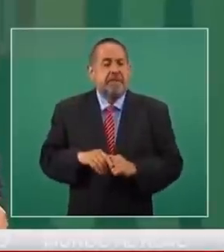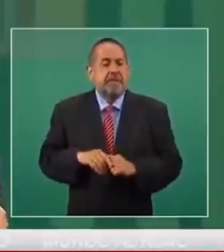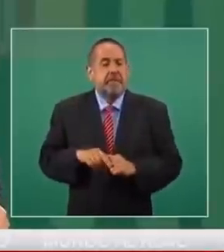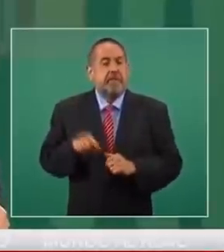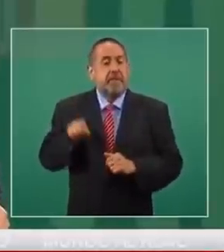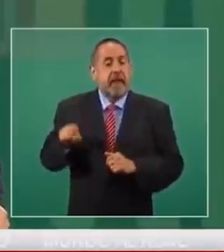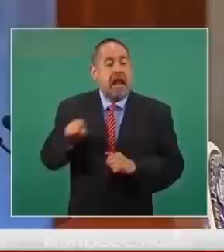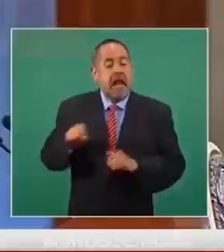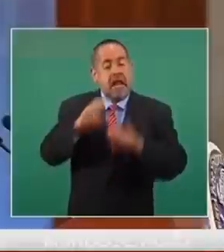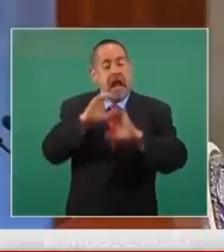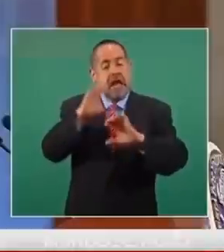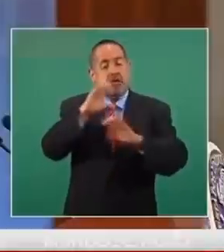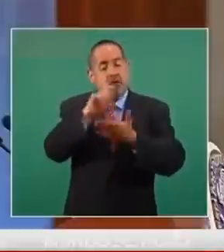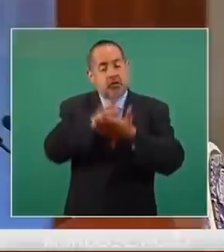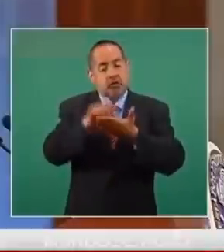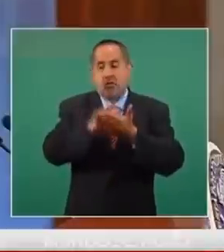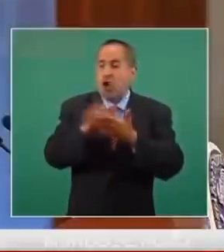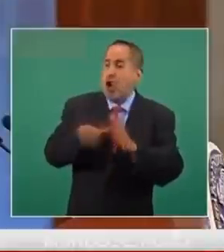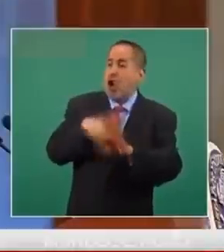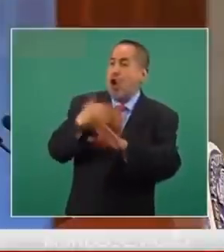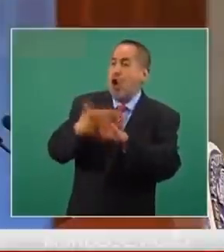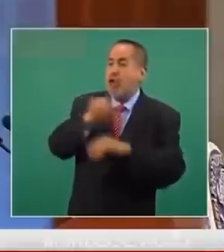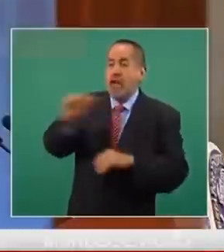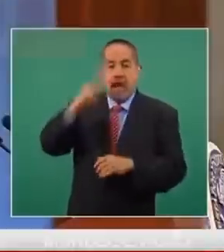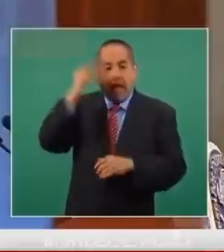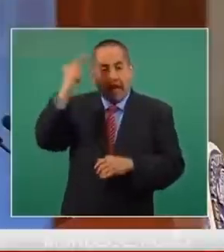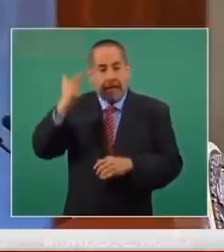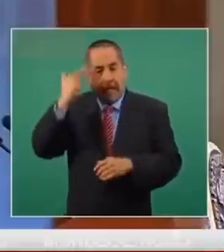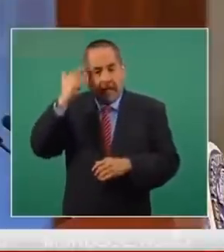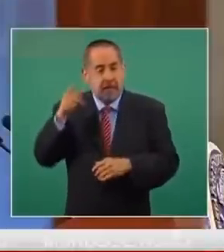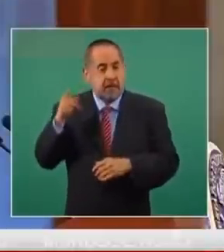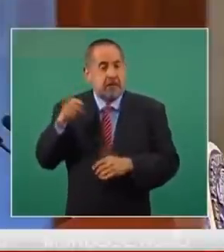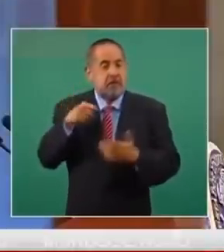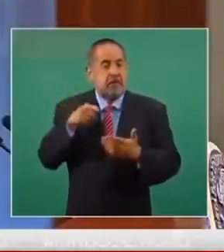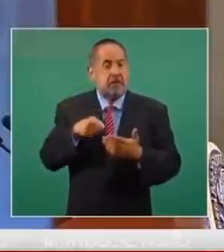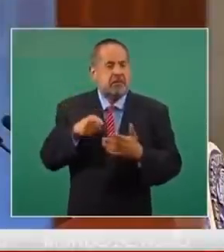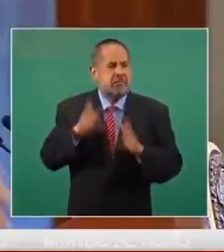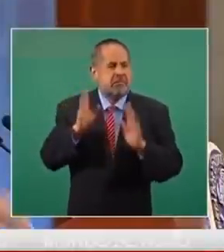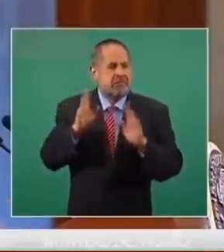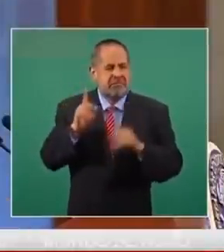¿sí? En contra de el rey o de